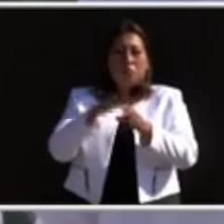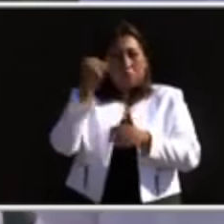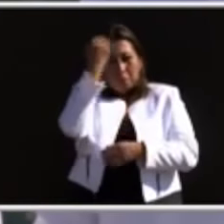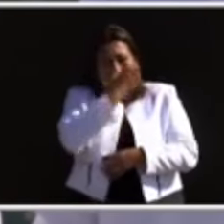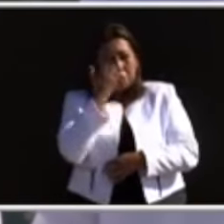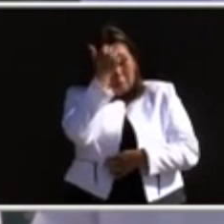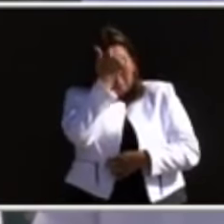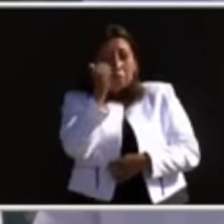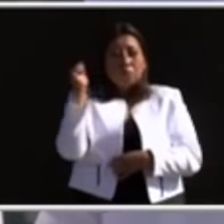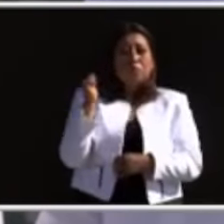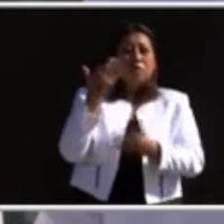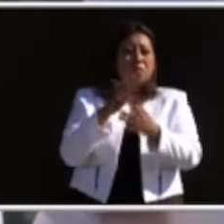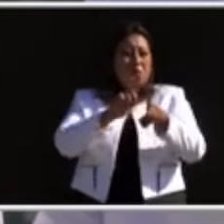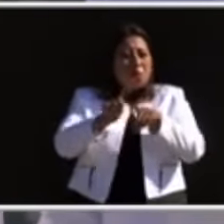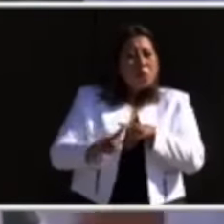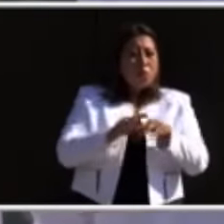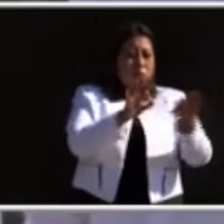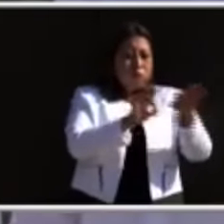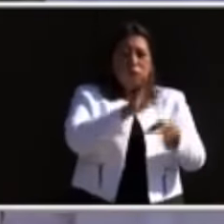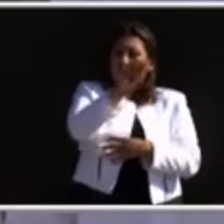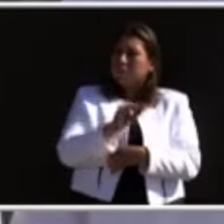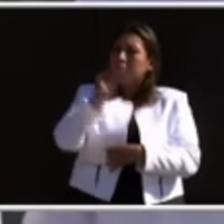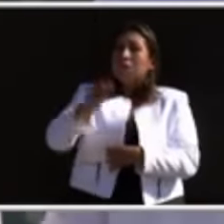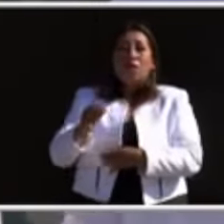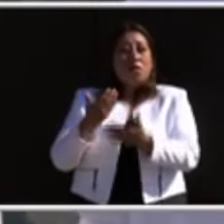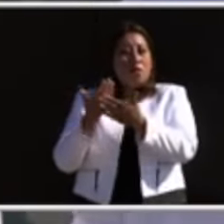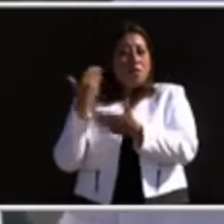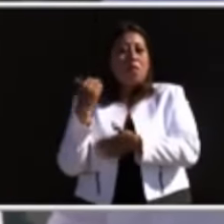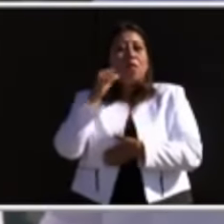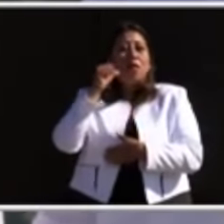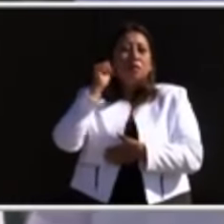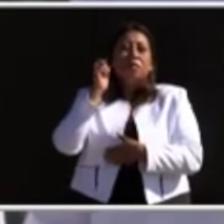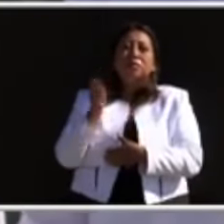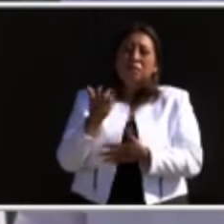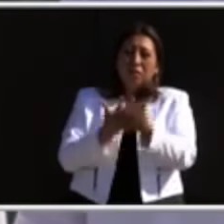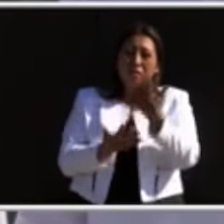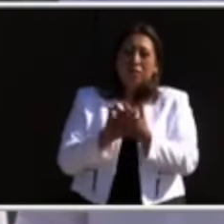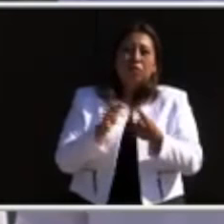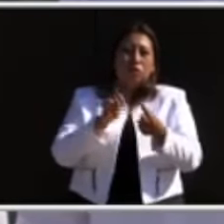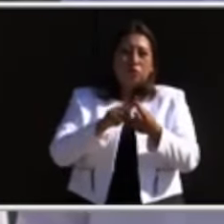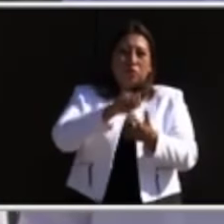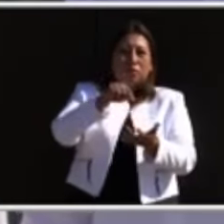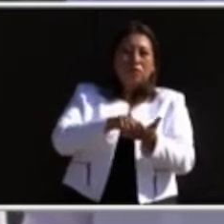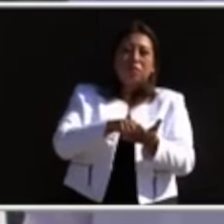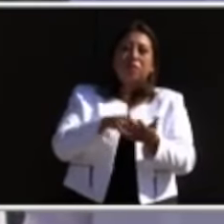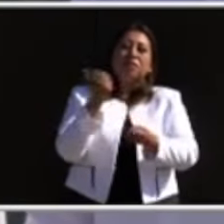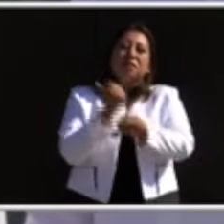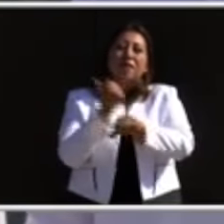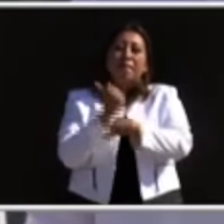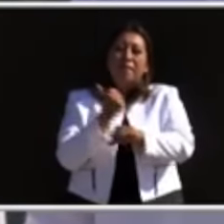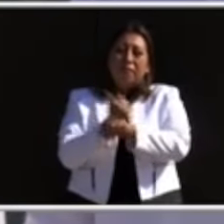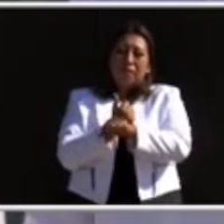privada. Desempeñaba hasta el día de ayer la Gerencia General de Zapatería Industrial Sarina.